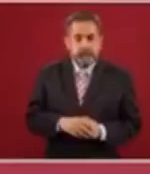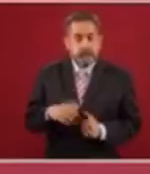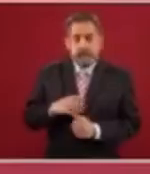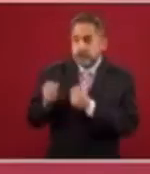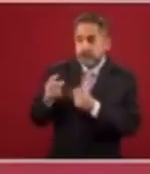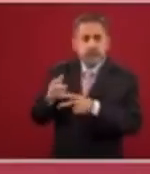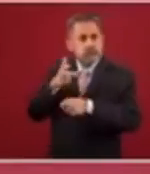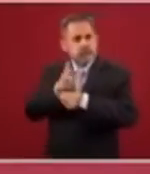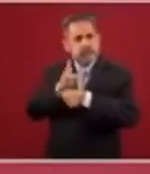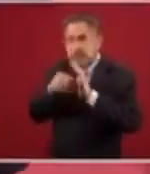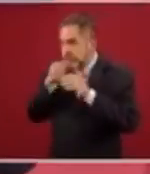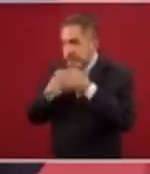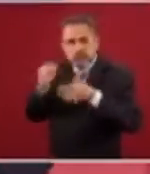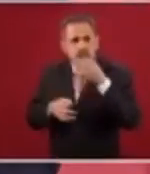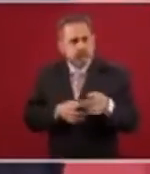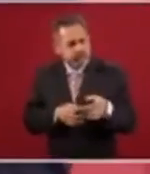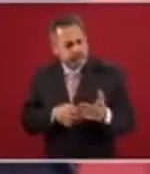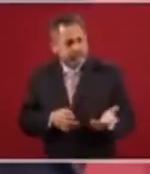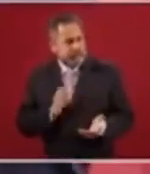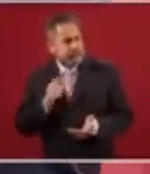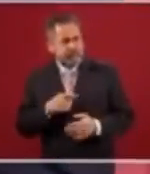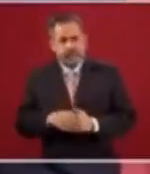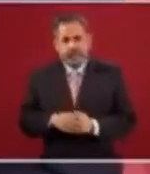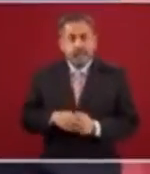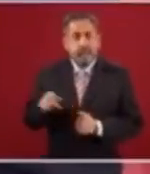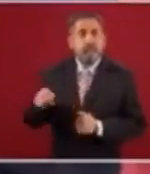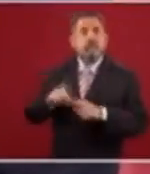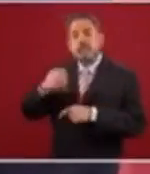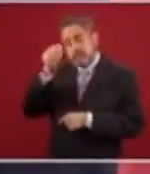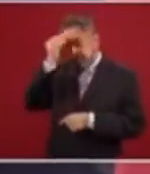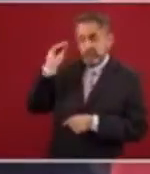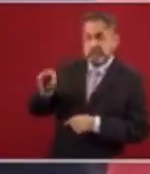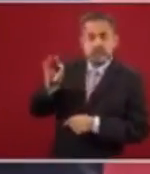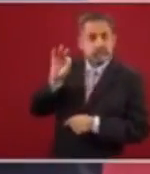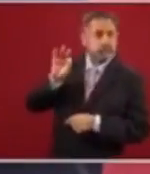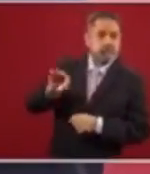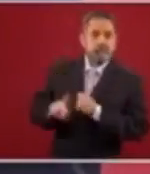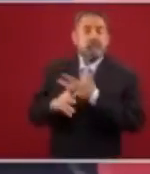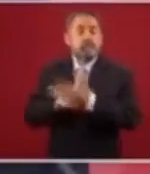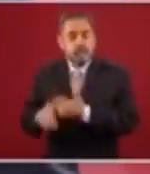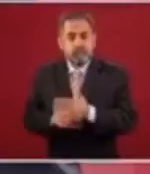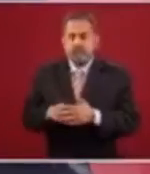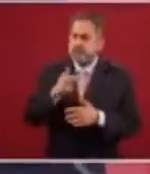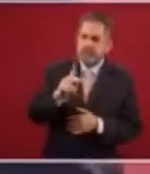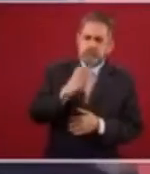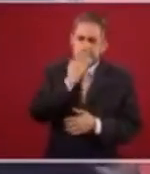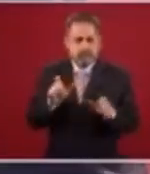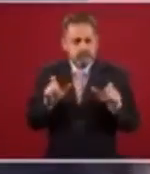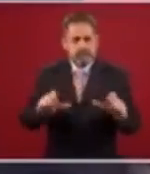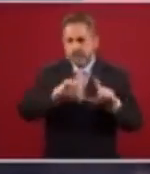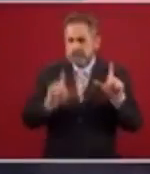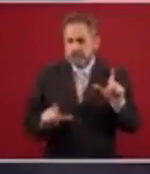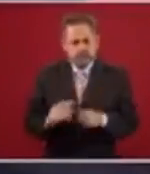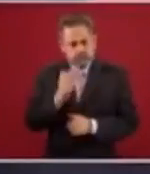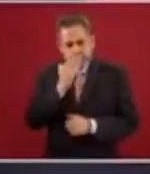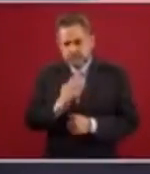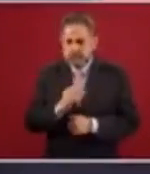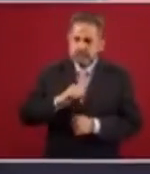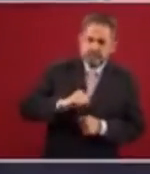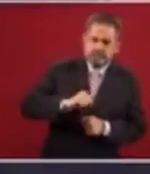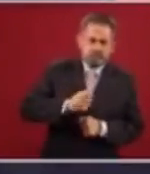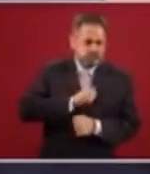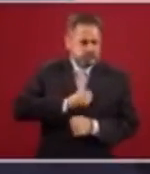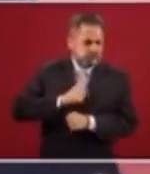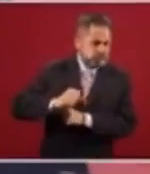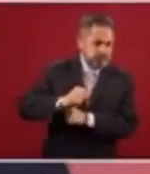había muchísimos medios de información, hubo provocaciones, se portó muy bien la Guardia Nacional, resistió,